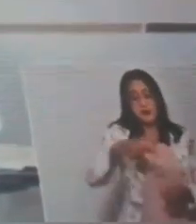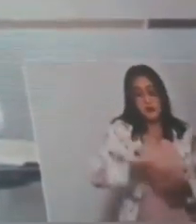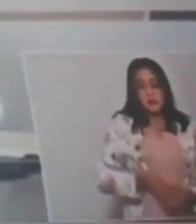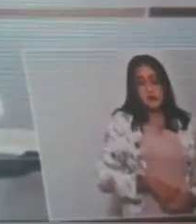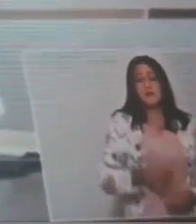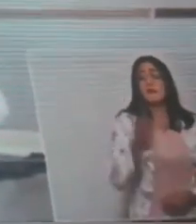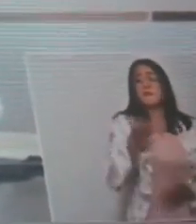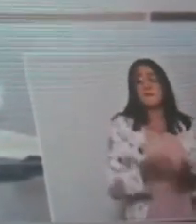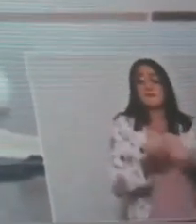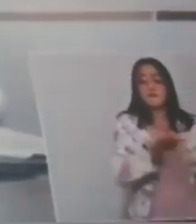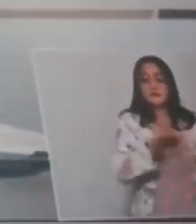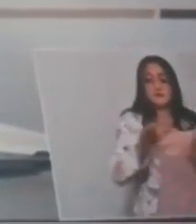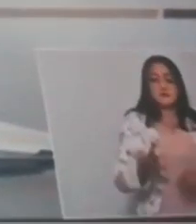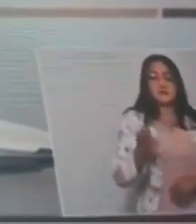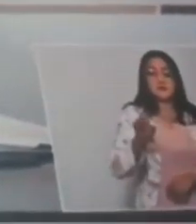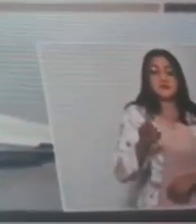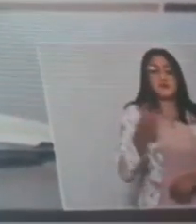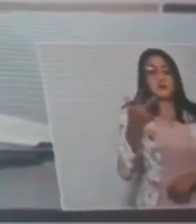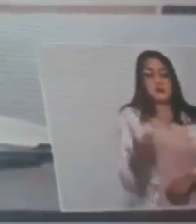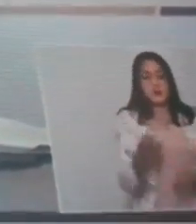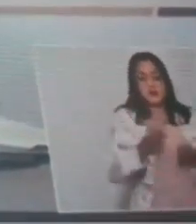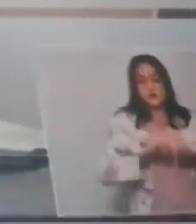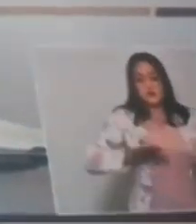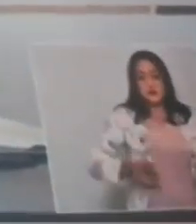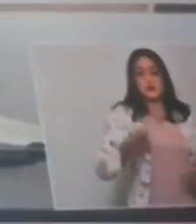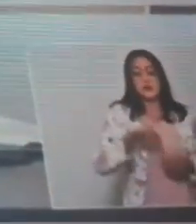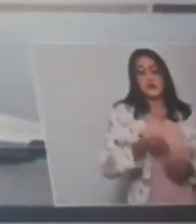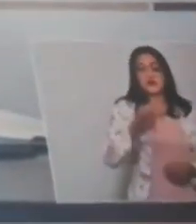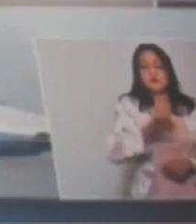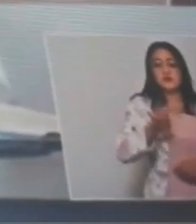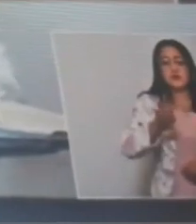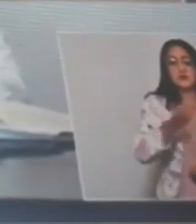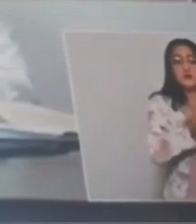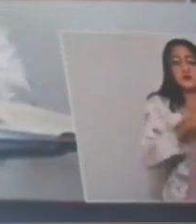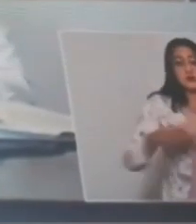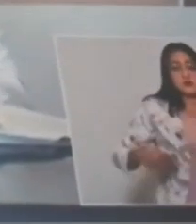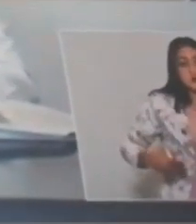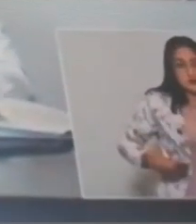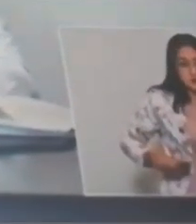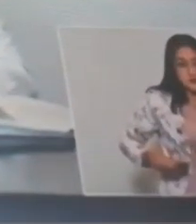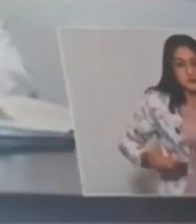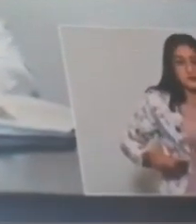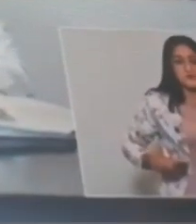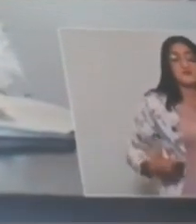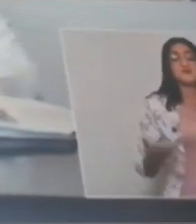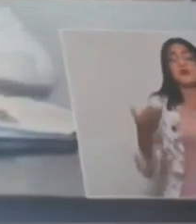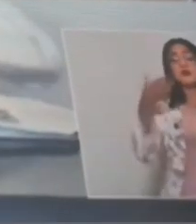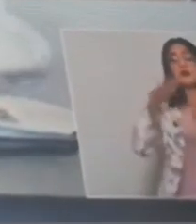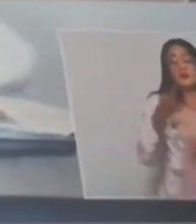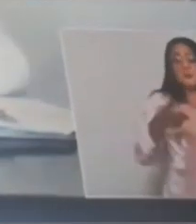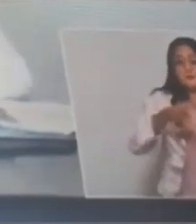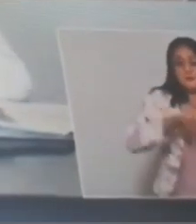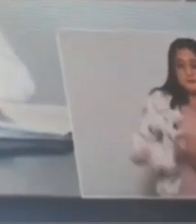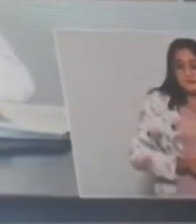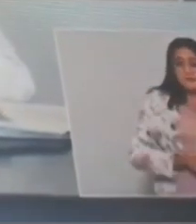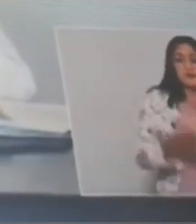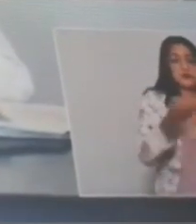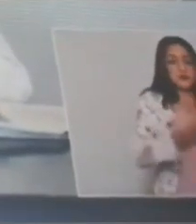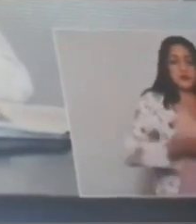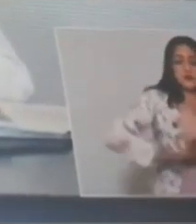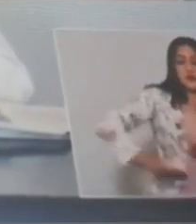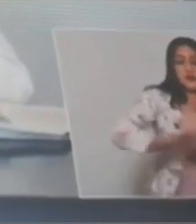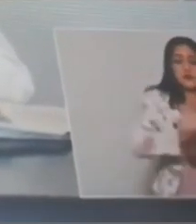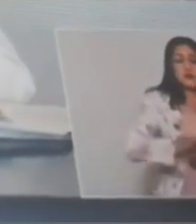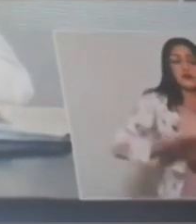hospitalizados, 1.738, distribuidos en 104 municipios. En lo que respecta a la hospitalización en todo el